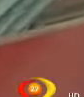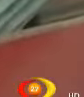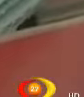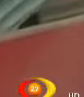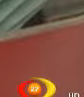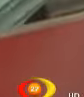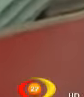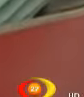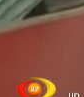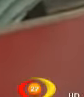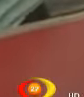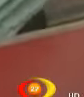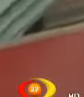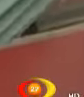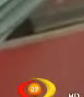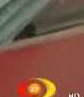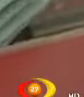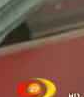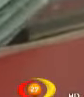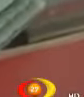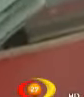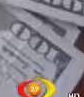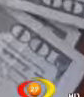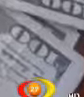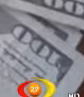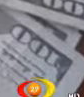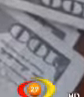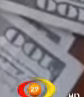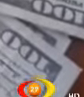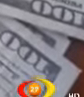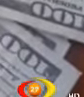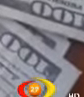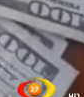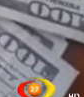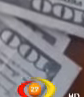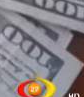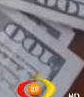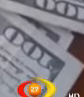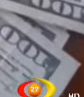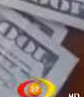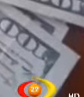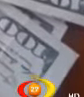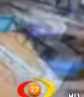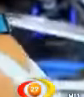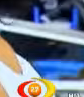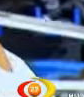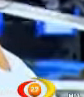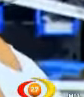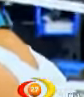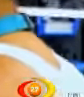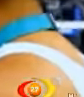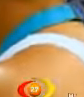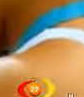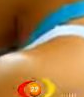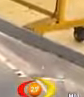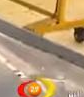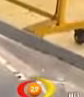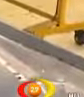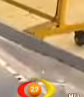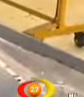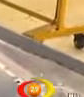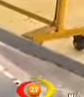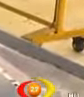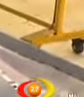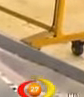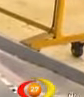dólares el monto más alto en la historia señaló que durante este año el link se ha reportado la creación de 648